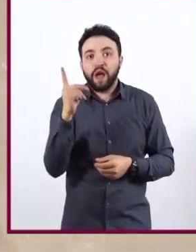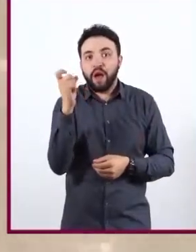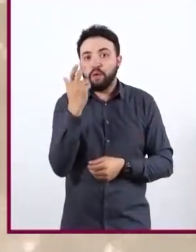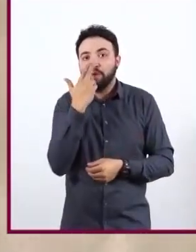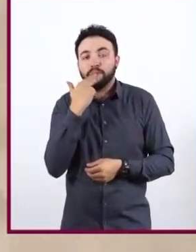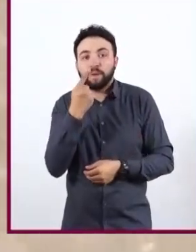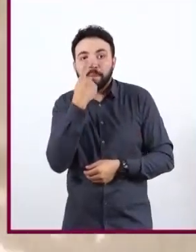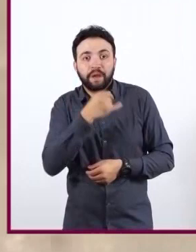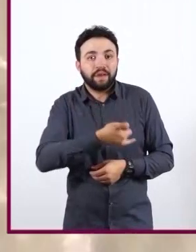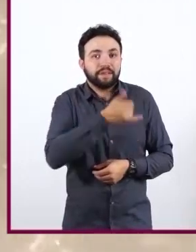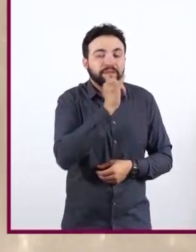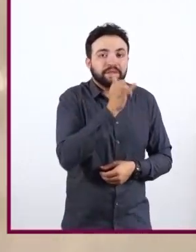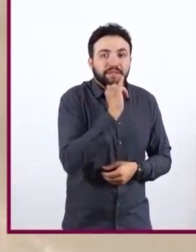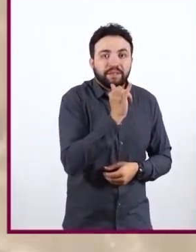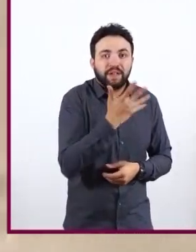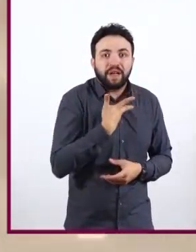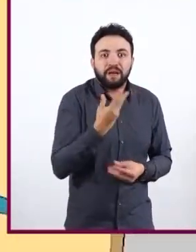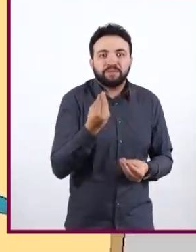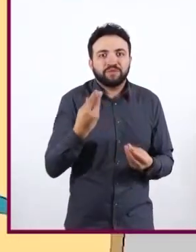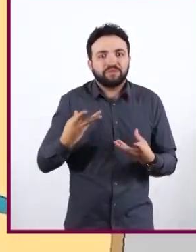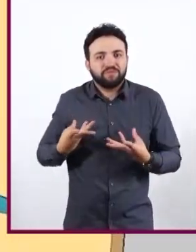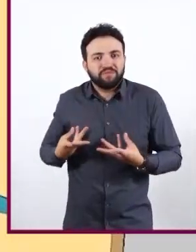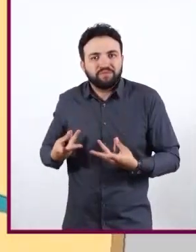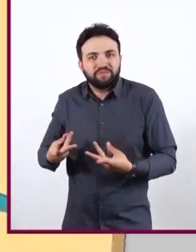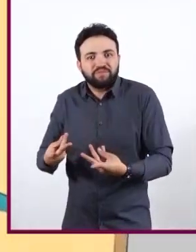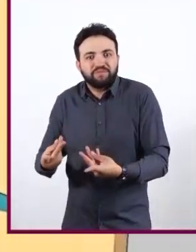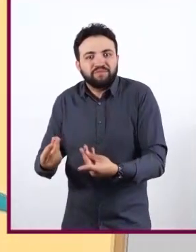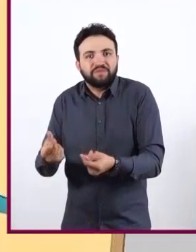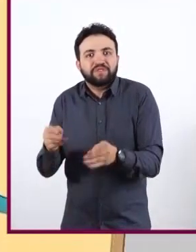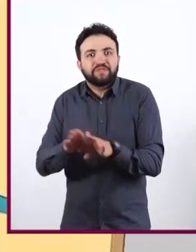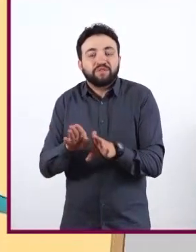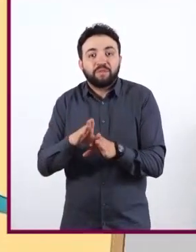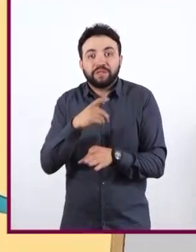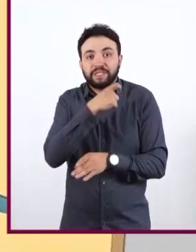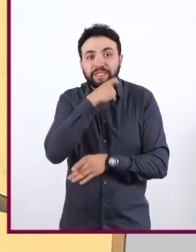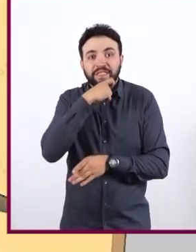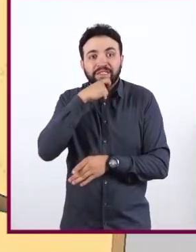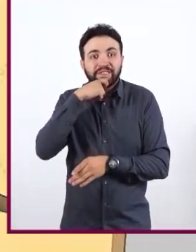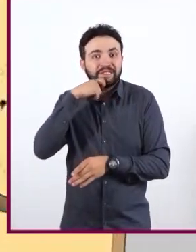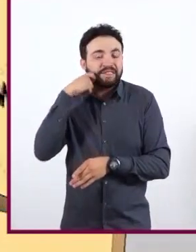consumo humano, que está provocando que los mantos acuíferos se empiecen a agotar.